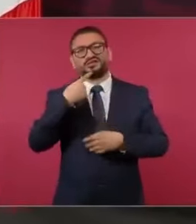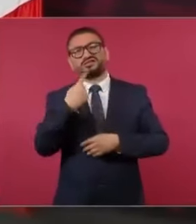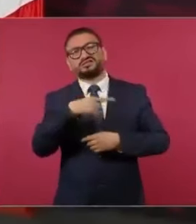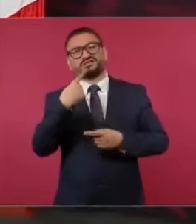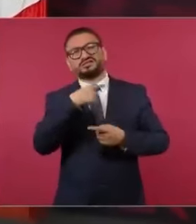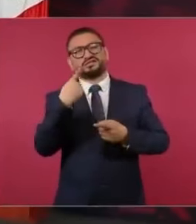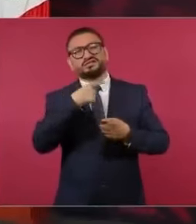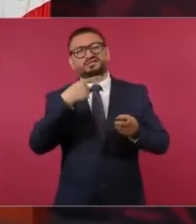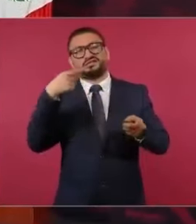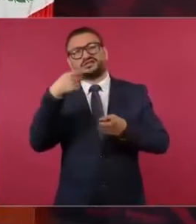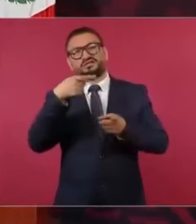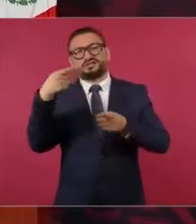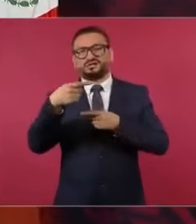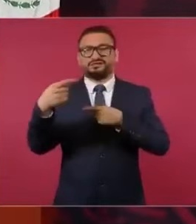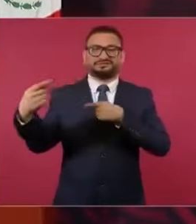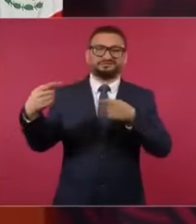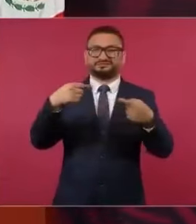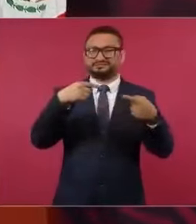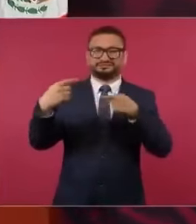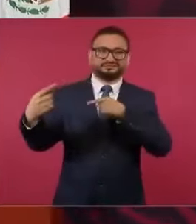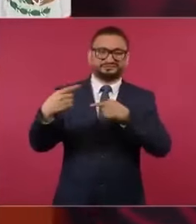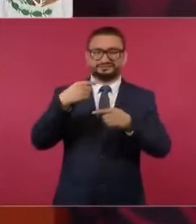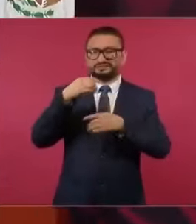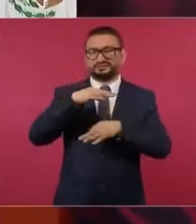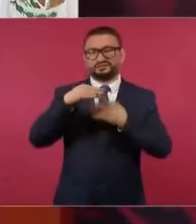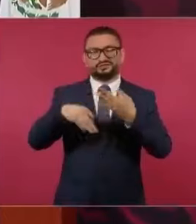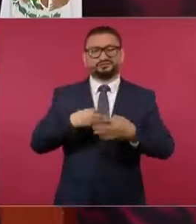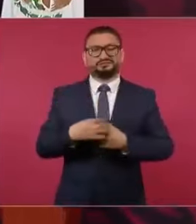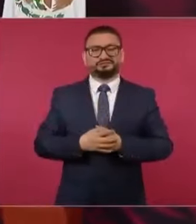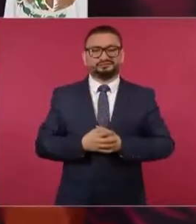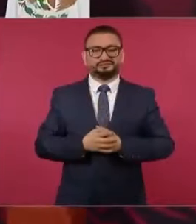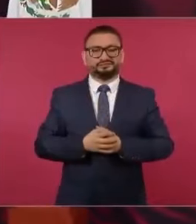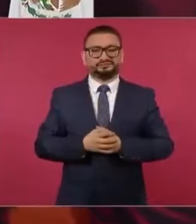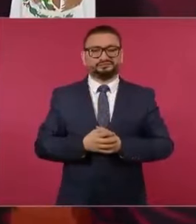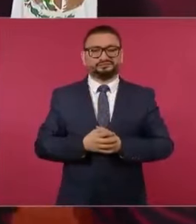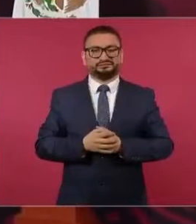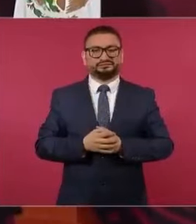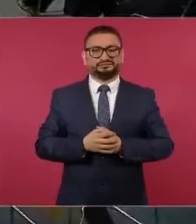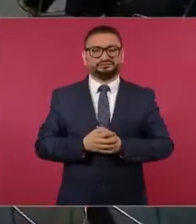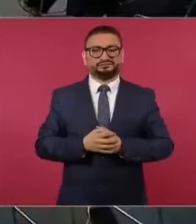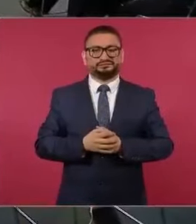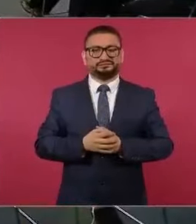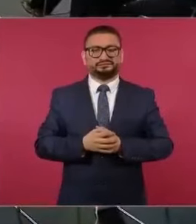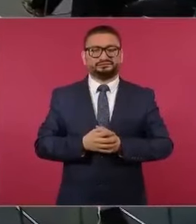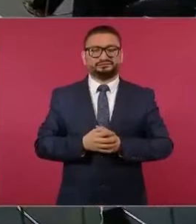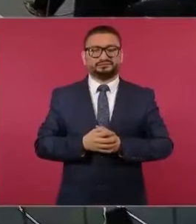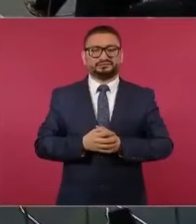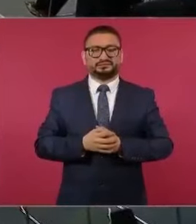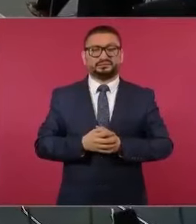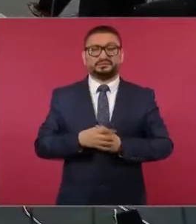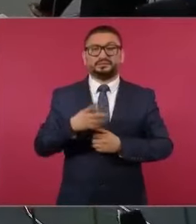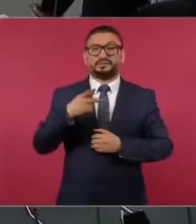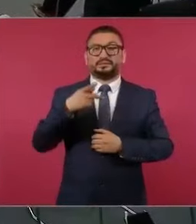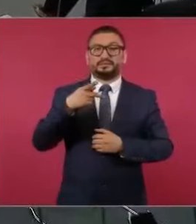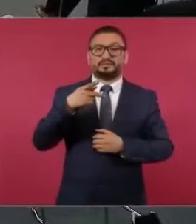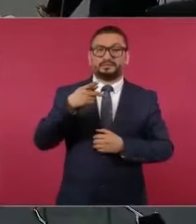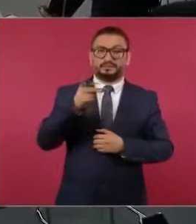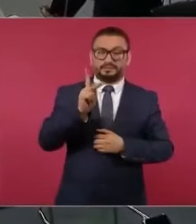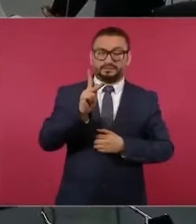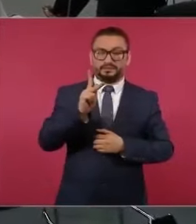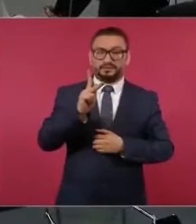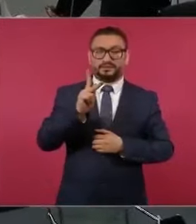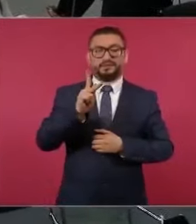naciones sigamos confiando en el diálogo y la diplomacia para lograr soluciones que favorezcan a nuestra economía y a los productores de